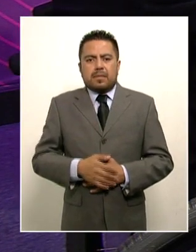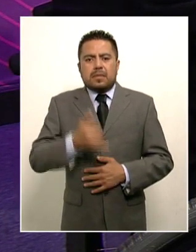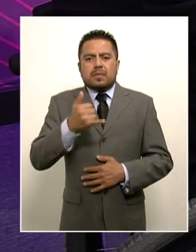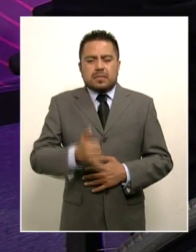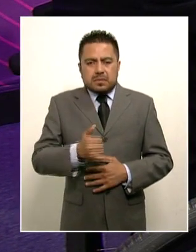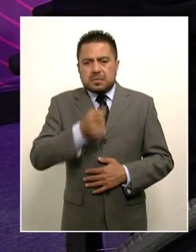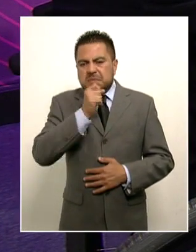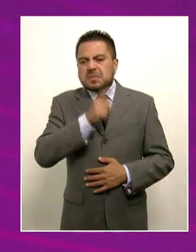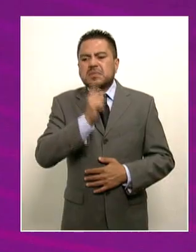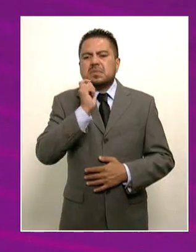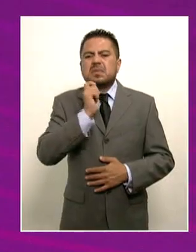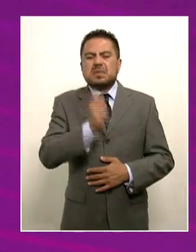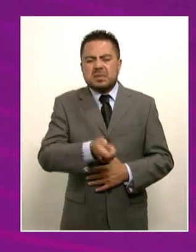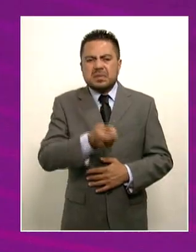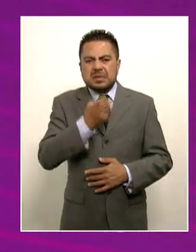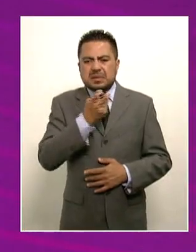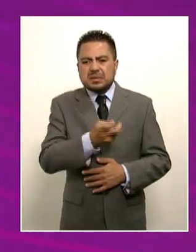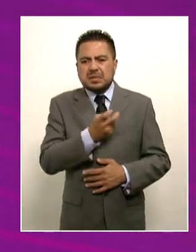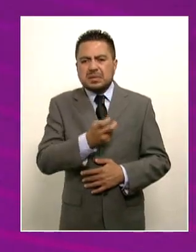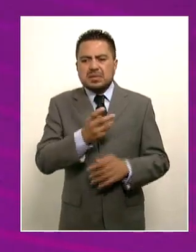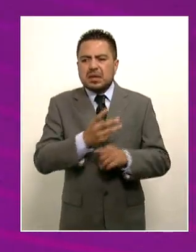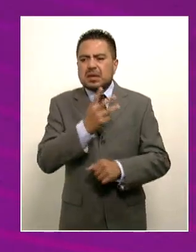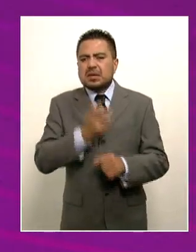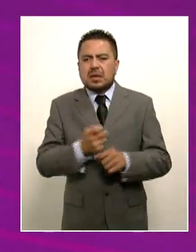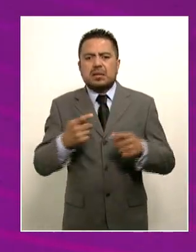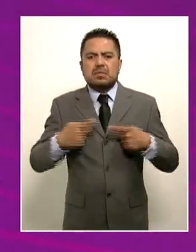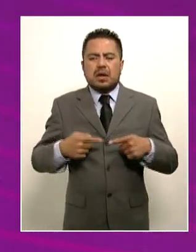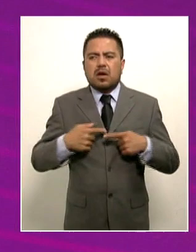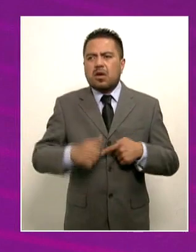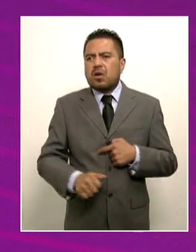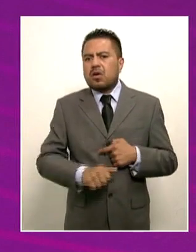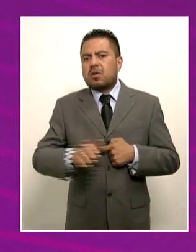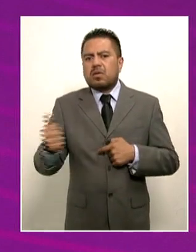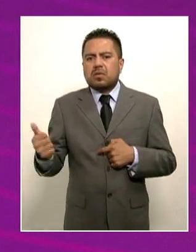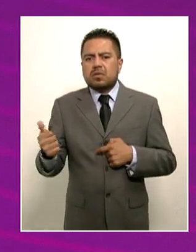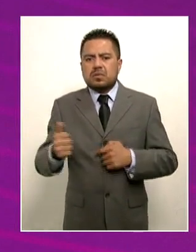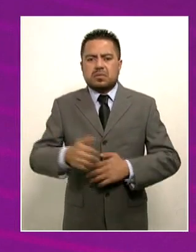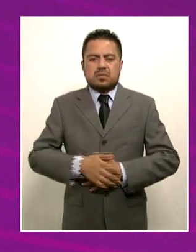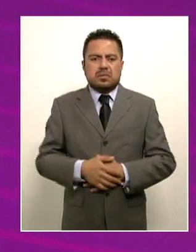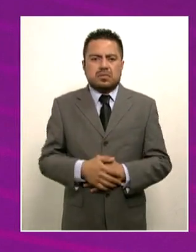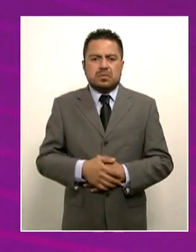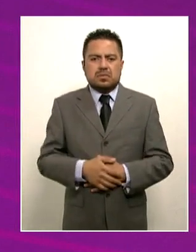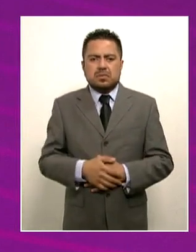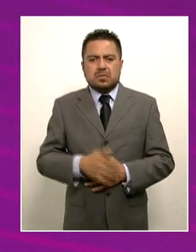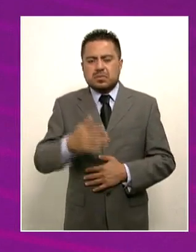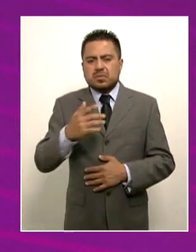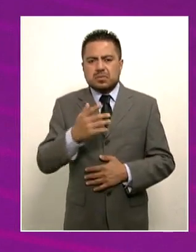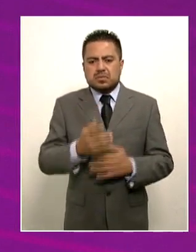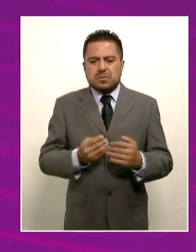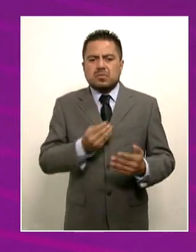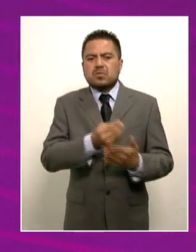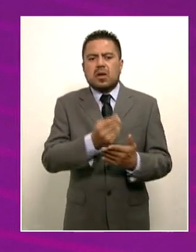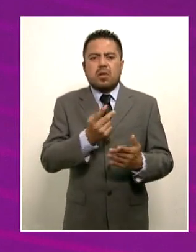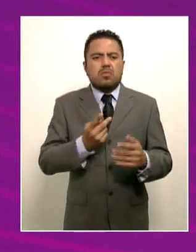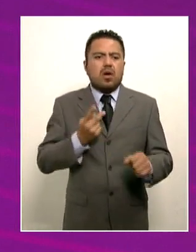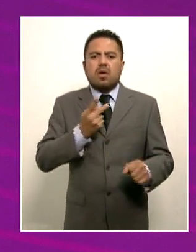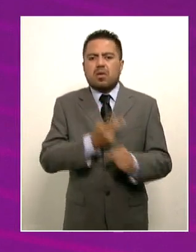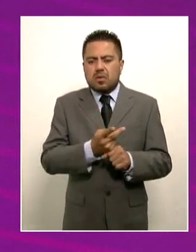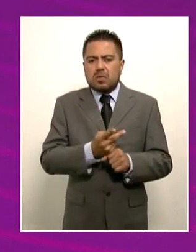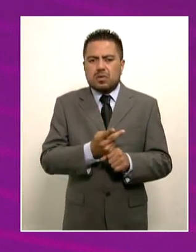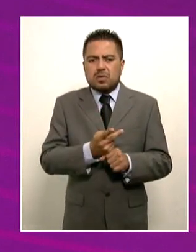Y eso significa que una tercera persona, ¿no? Pues suple la voluntad